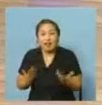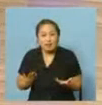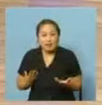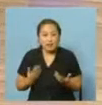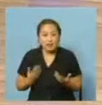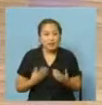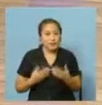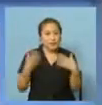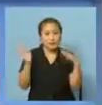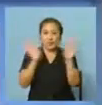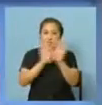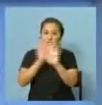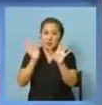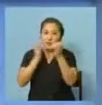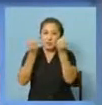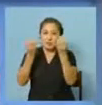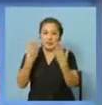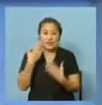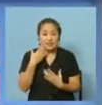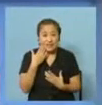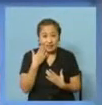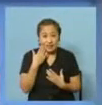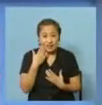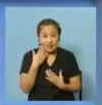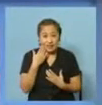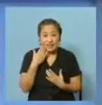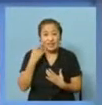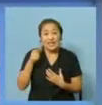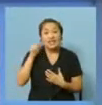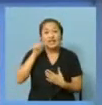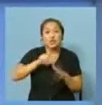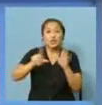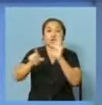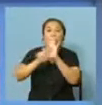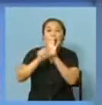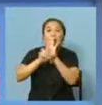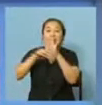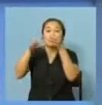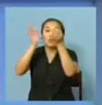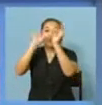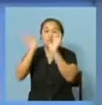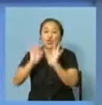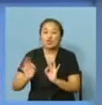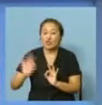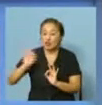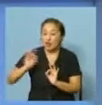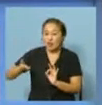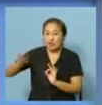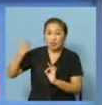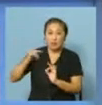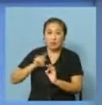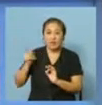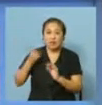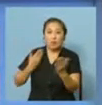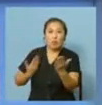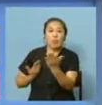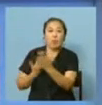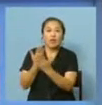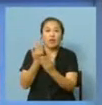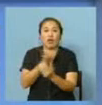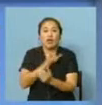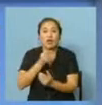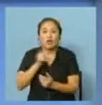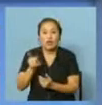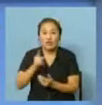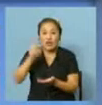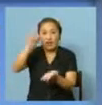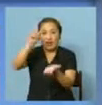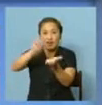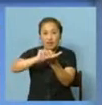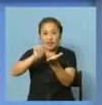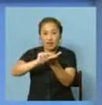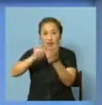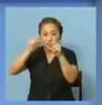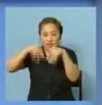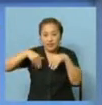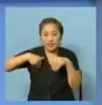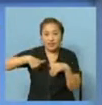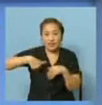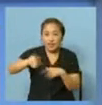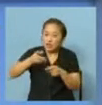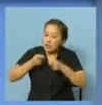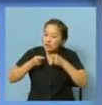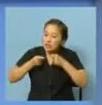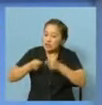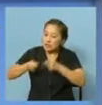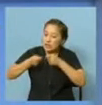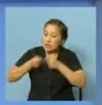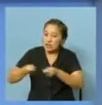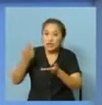bueno muy buenas tardes la ley de espera es un proyecto que el año pasado elevamos la legislatura y que este año vamos a